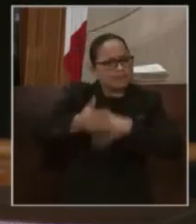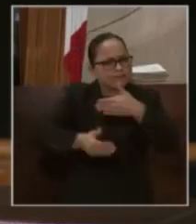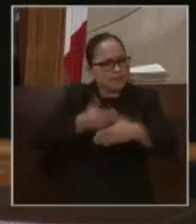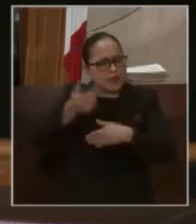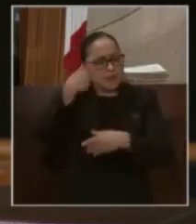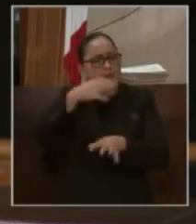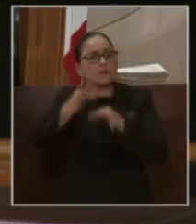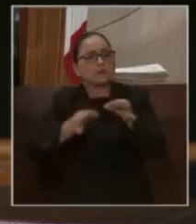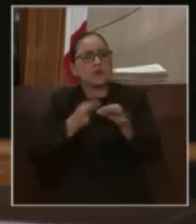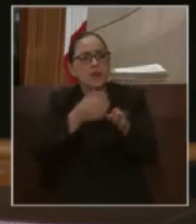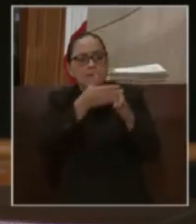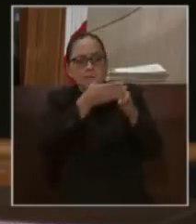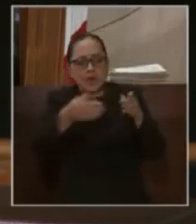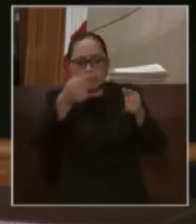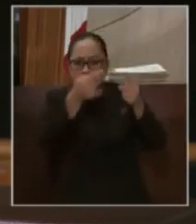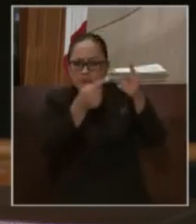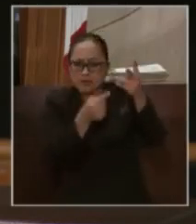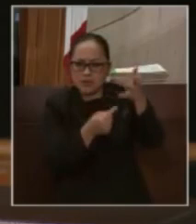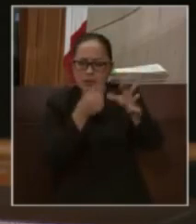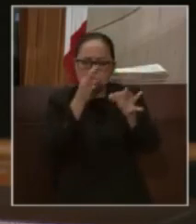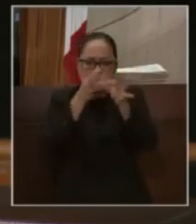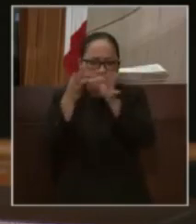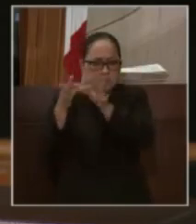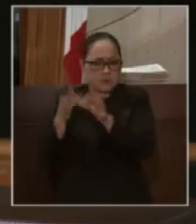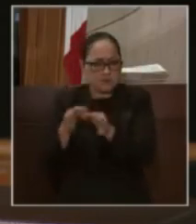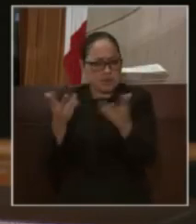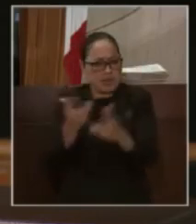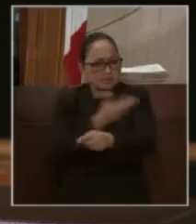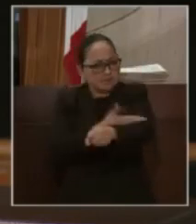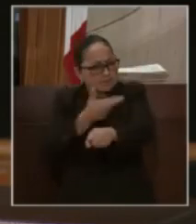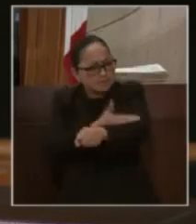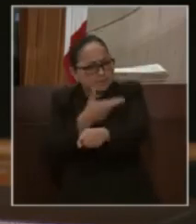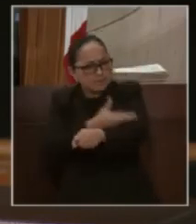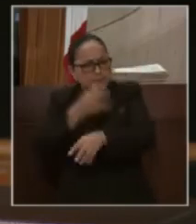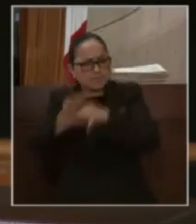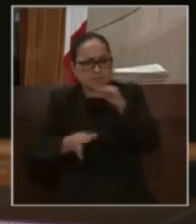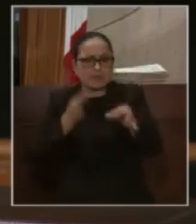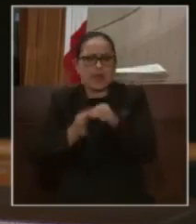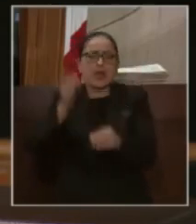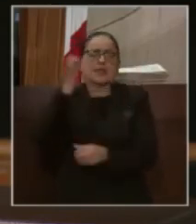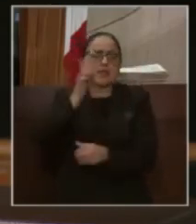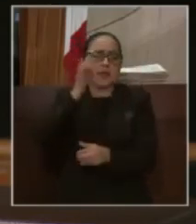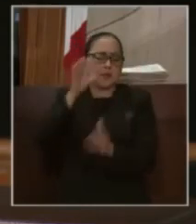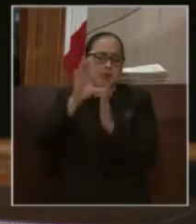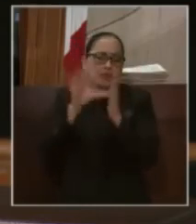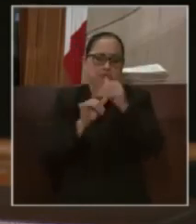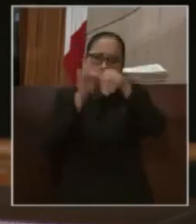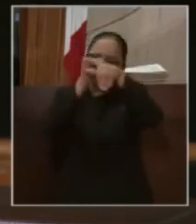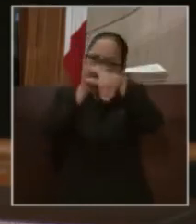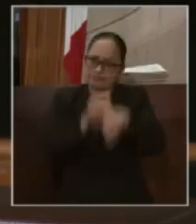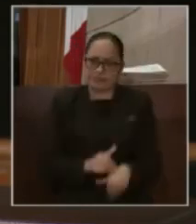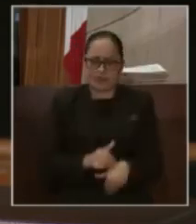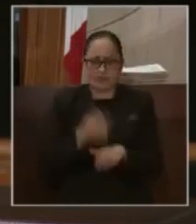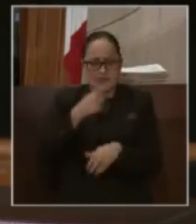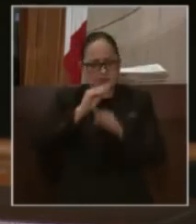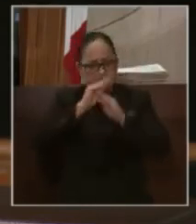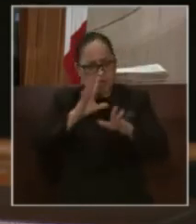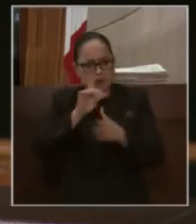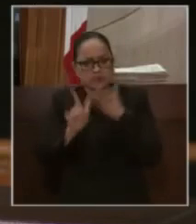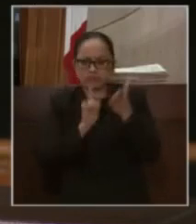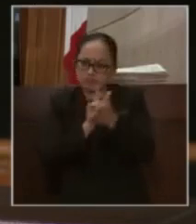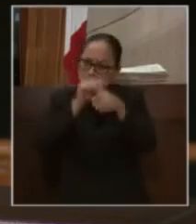y cada una de las etapas del proceso se desarrollaran con apego a los principios constitucionales de